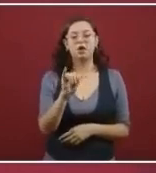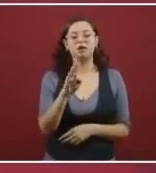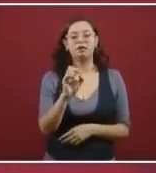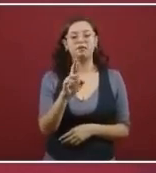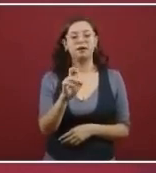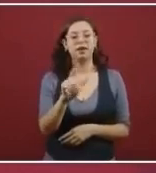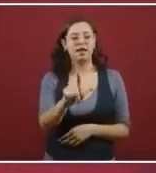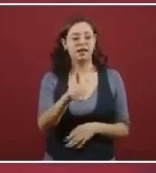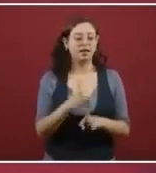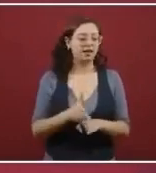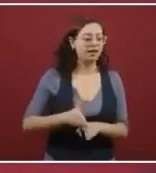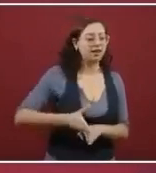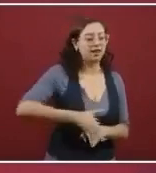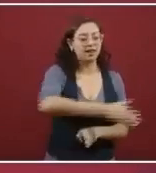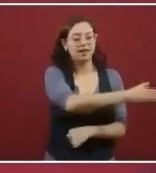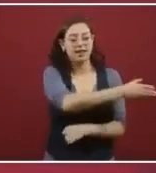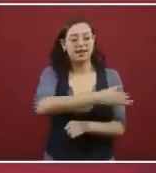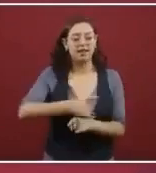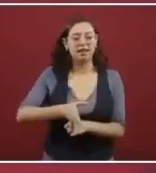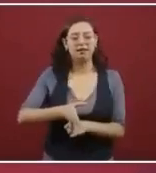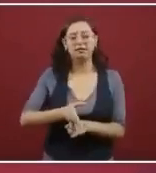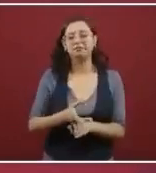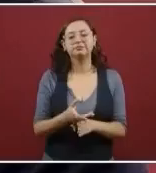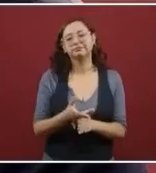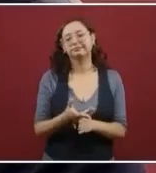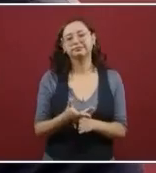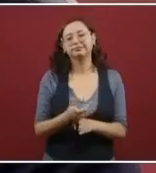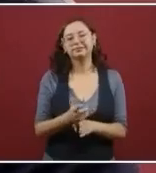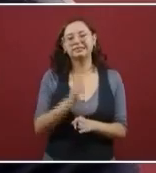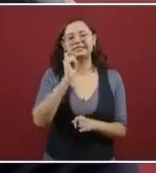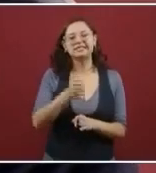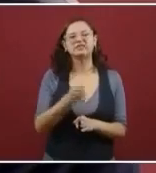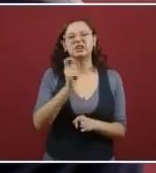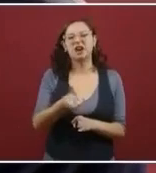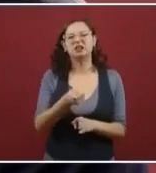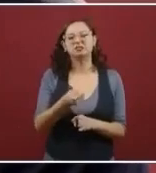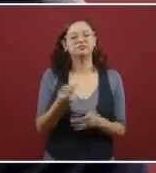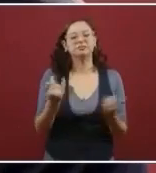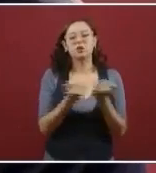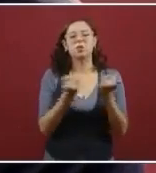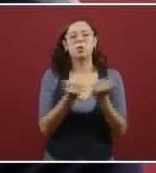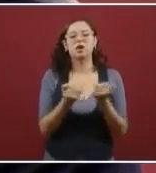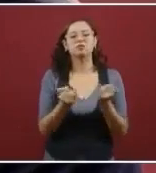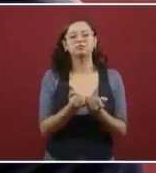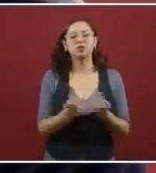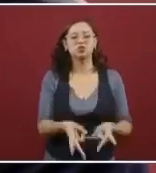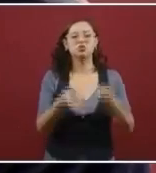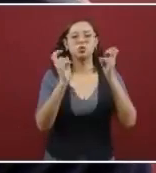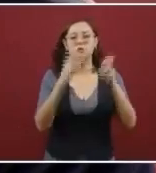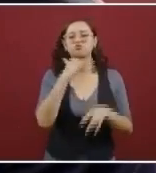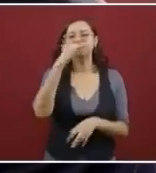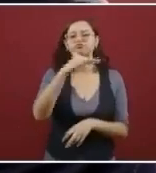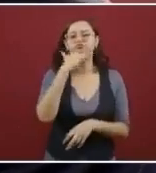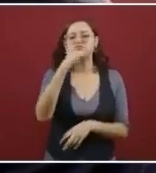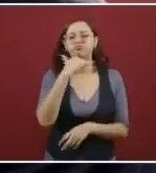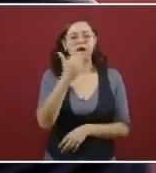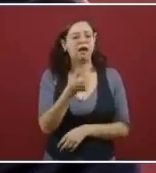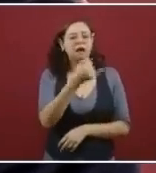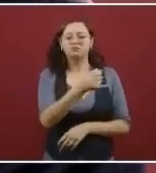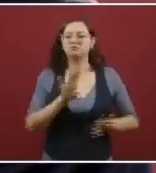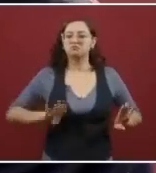es equivalente, es sinónimo de pillaje, de corrupción. De eso no